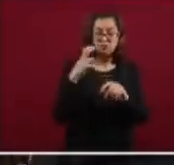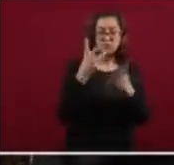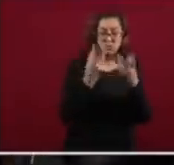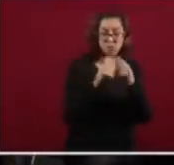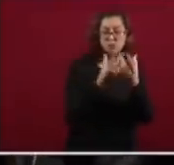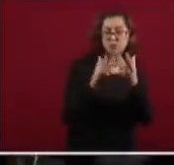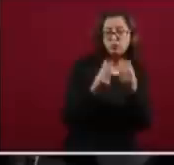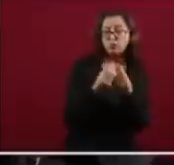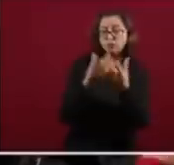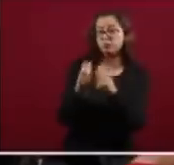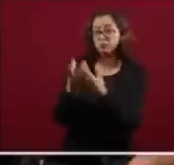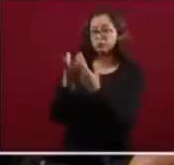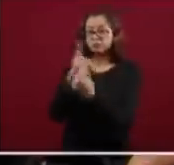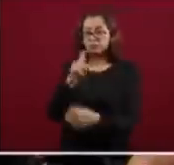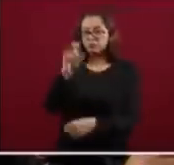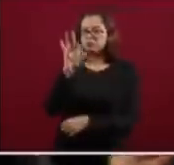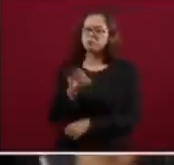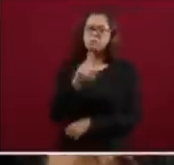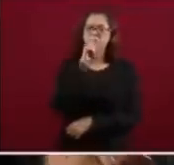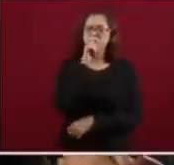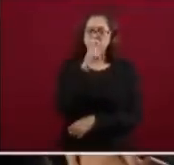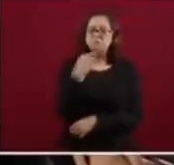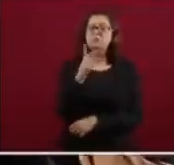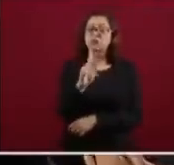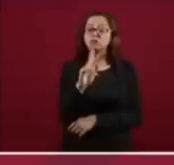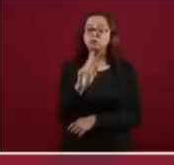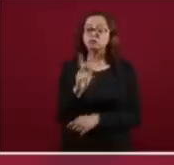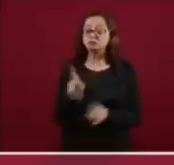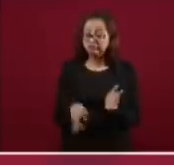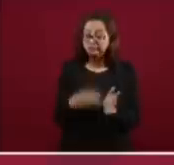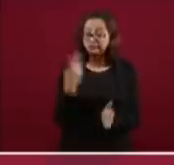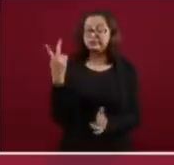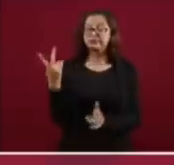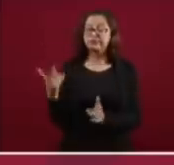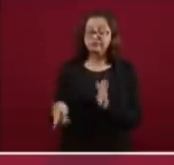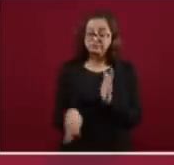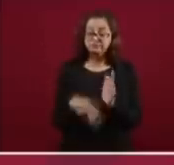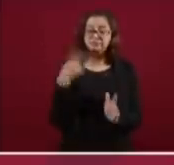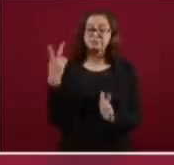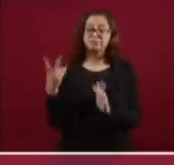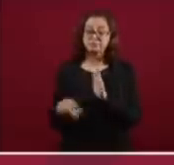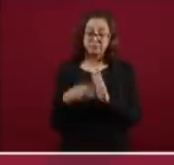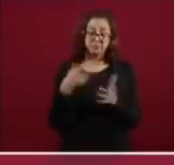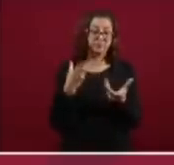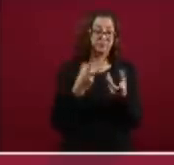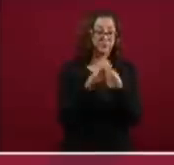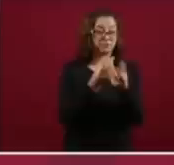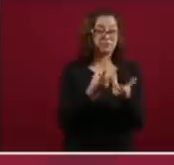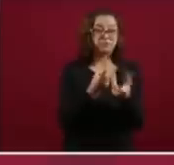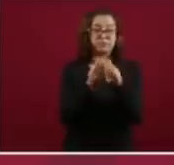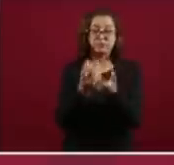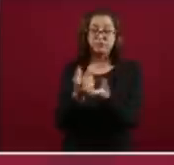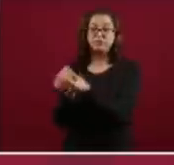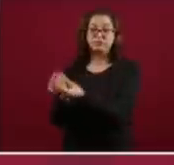pero sí yo creo que